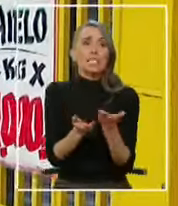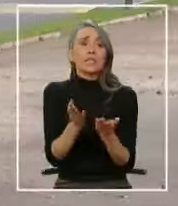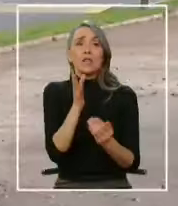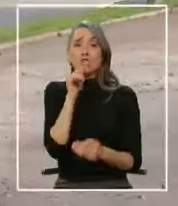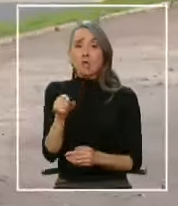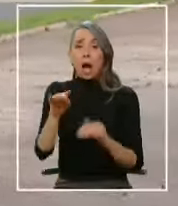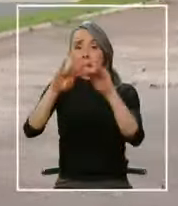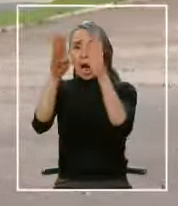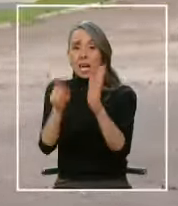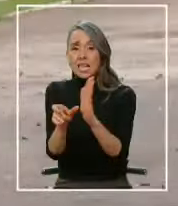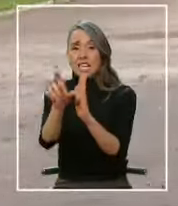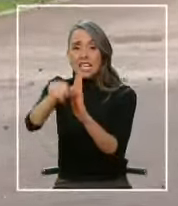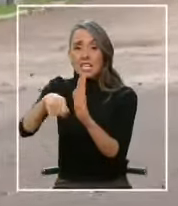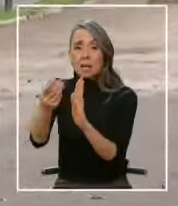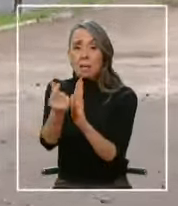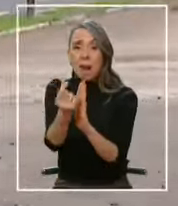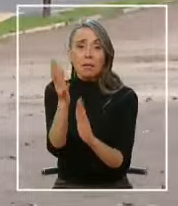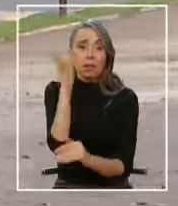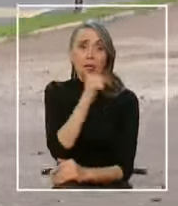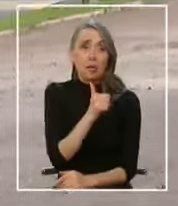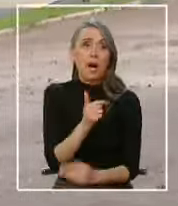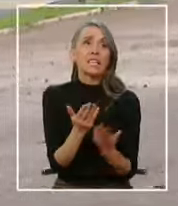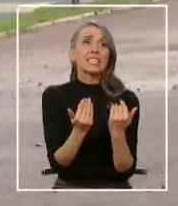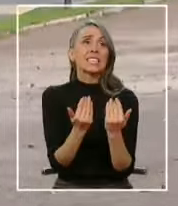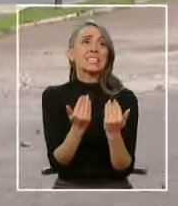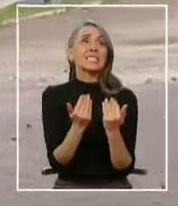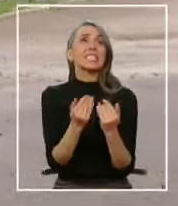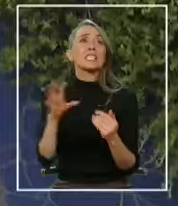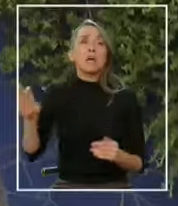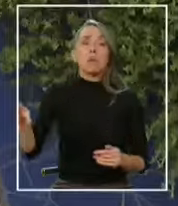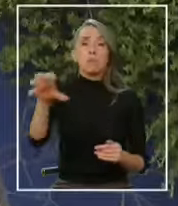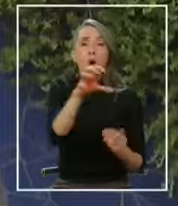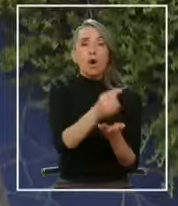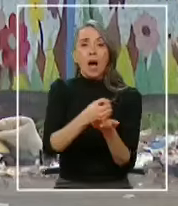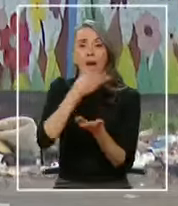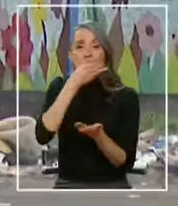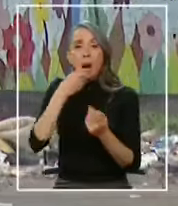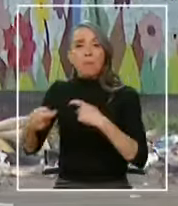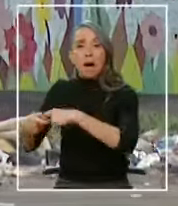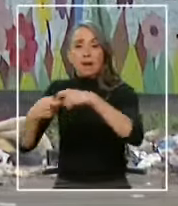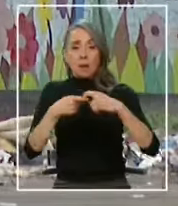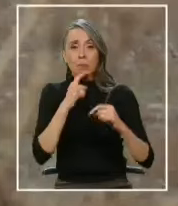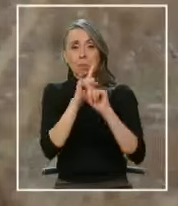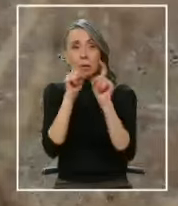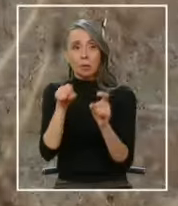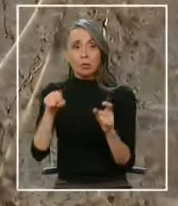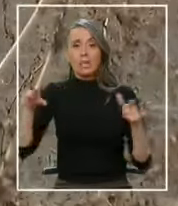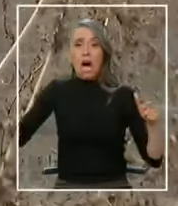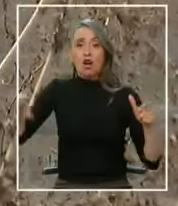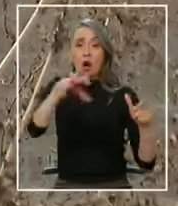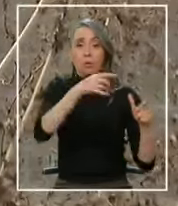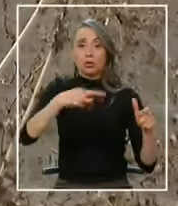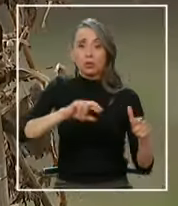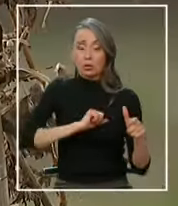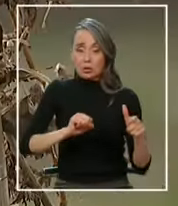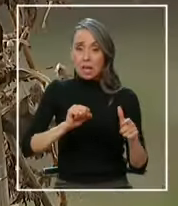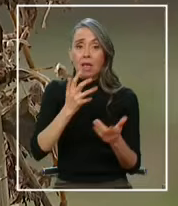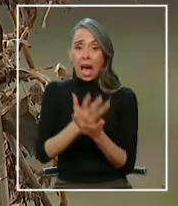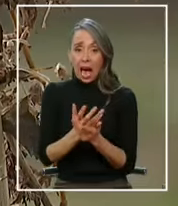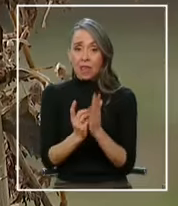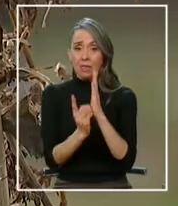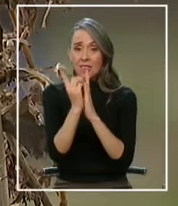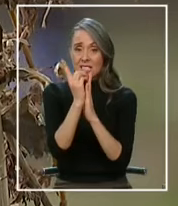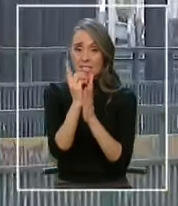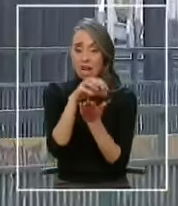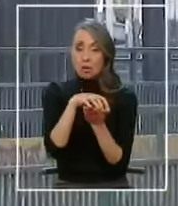sacar dinero. La necesidad imperiosa sería de tener una cadena de farmacias. Existe un real desarrollo urbano en estas comunas, la desigualdad territorial